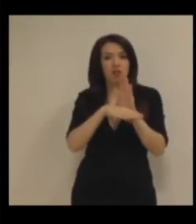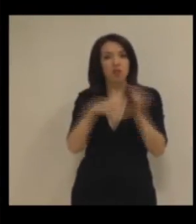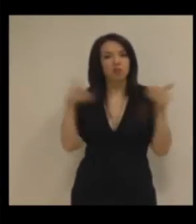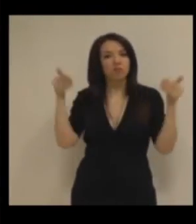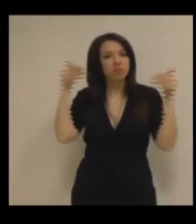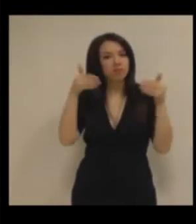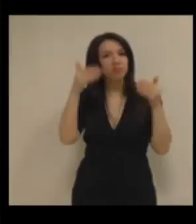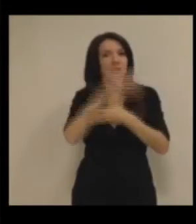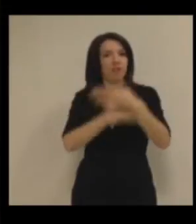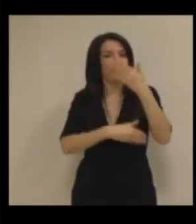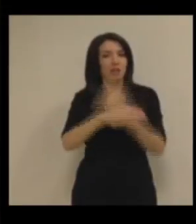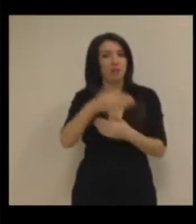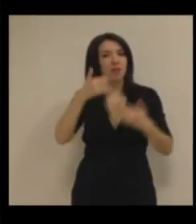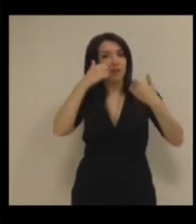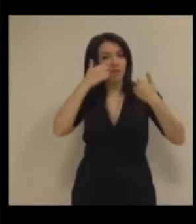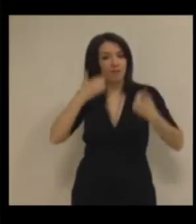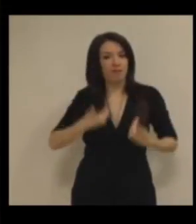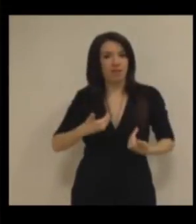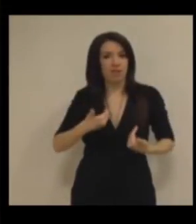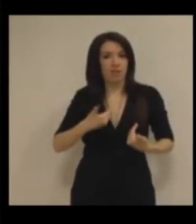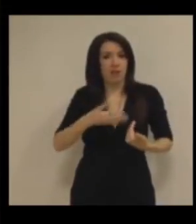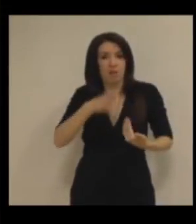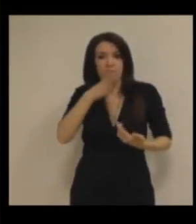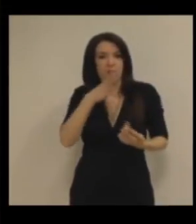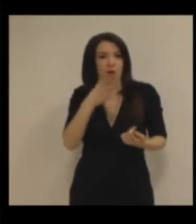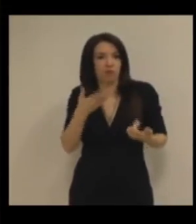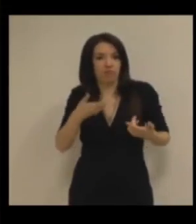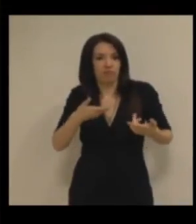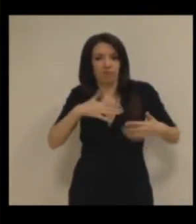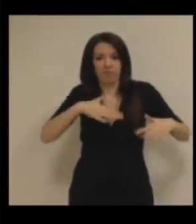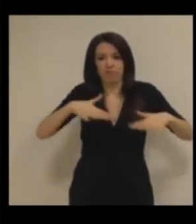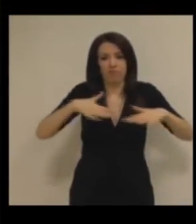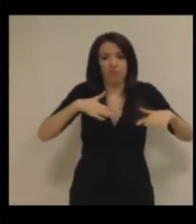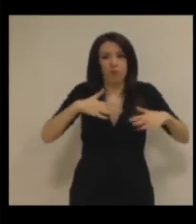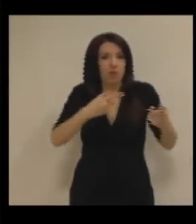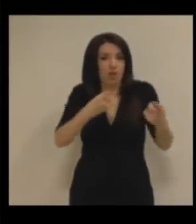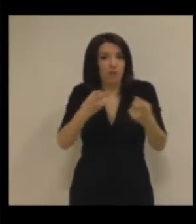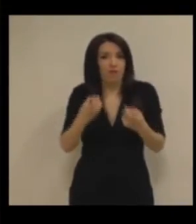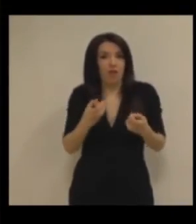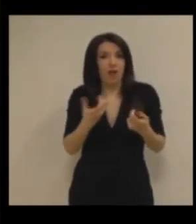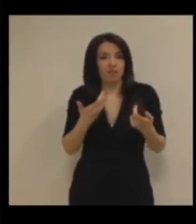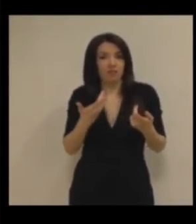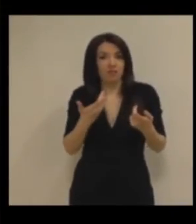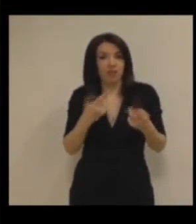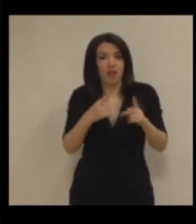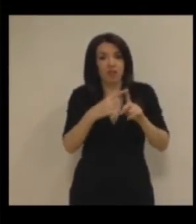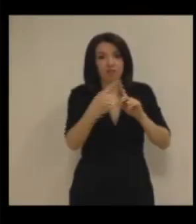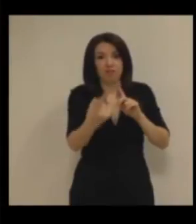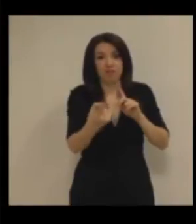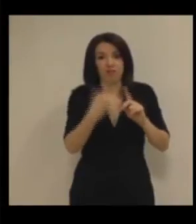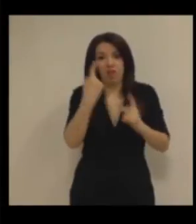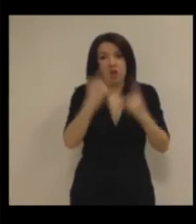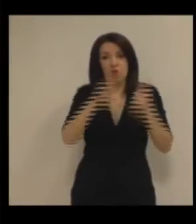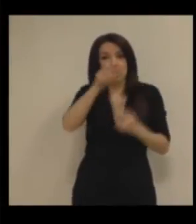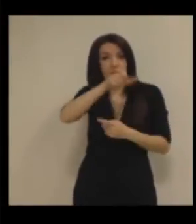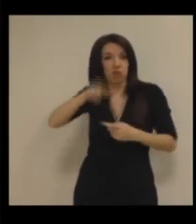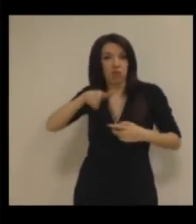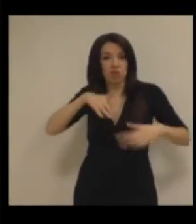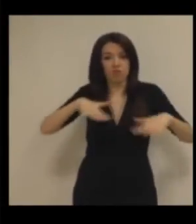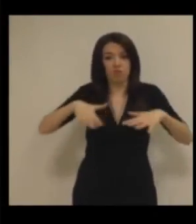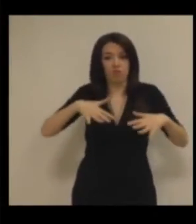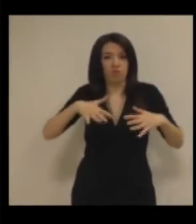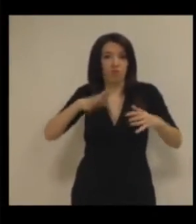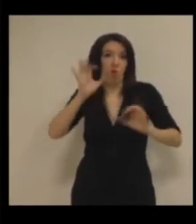en la discapacidad física, con la falta de movilidad en determinadas personas o